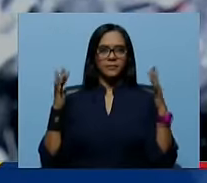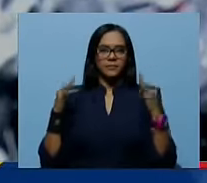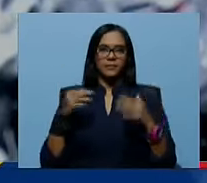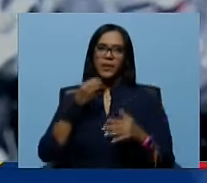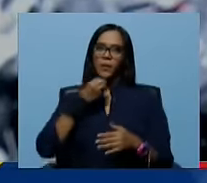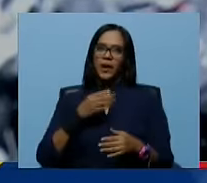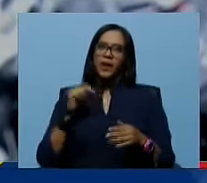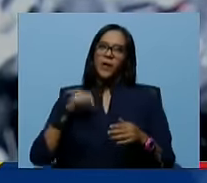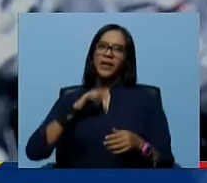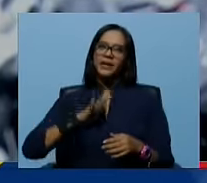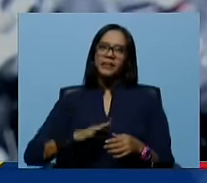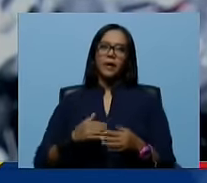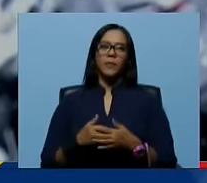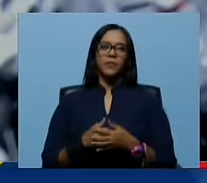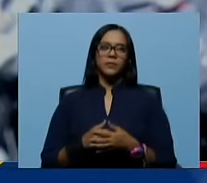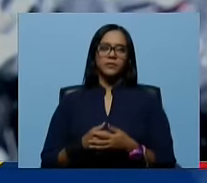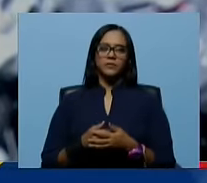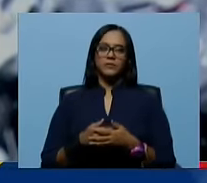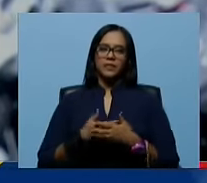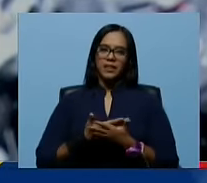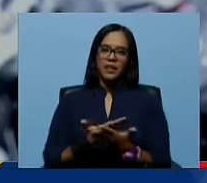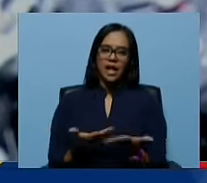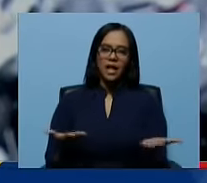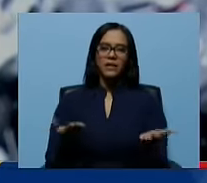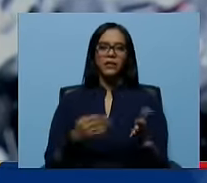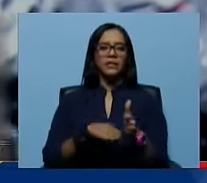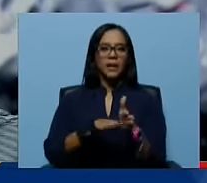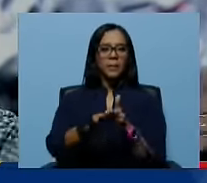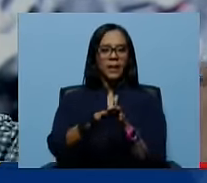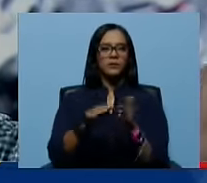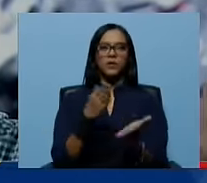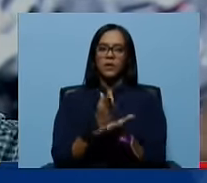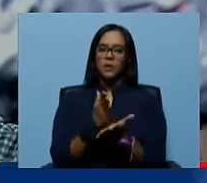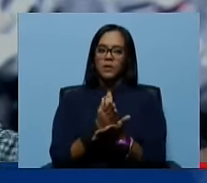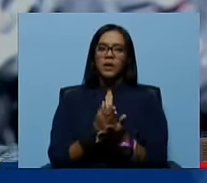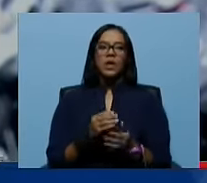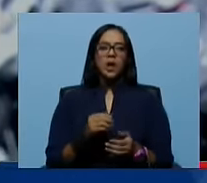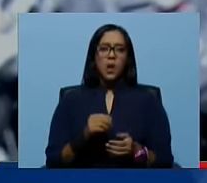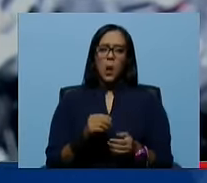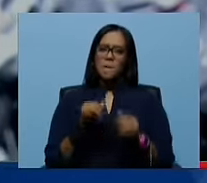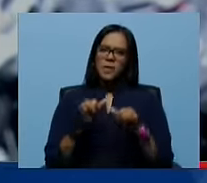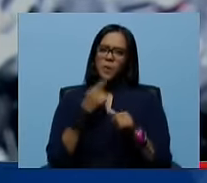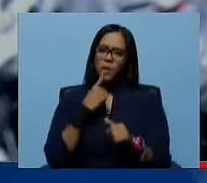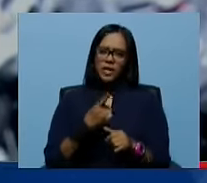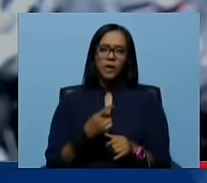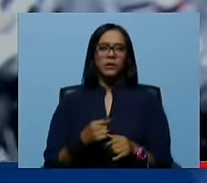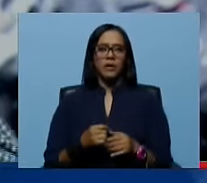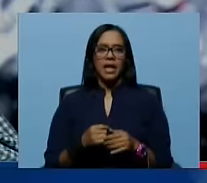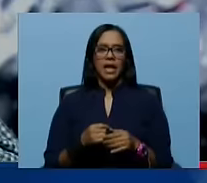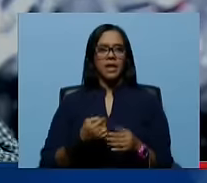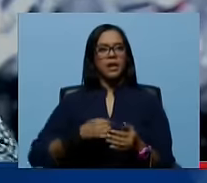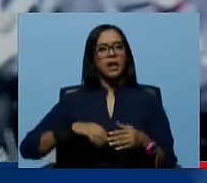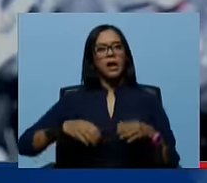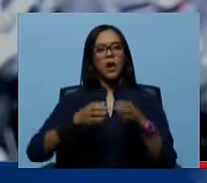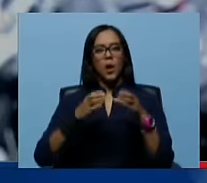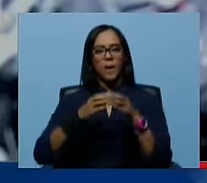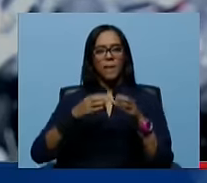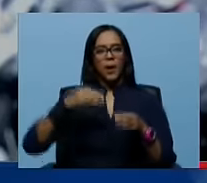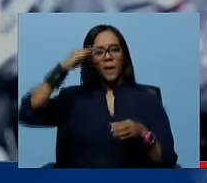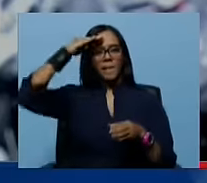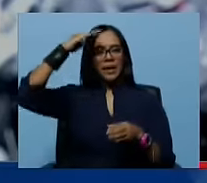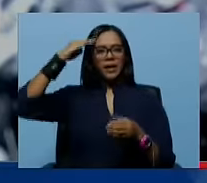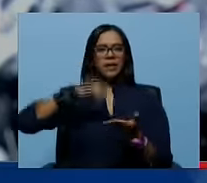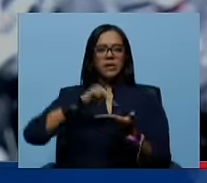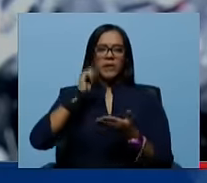Bueno, hoy estamos dando este paso. Lo mismo siempre digo en la Fuerza Armada Nacional Bolivariana.